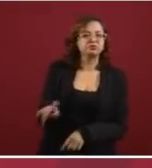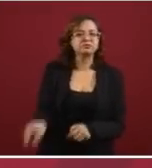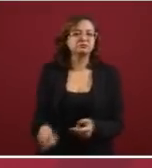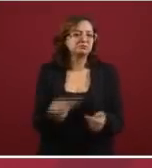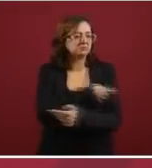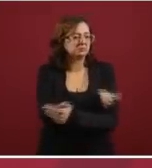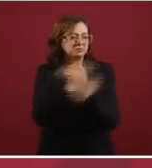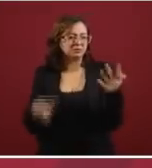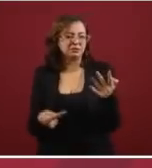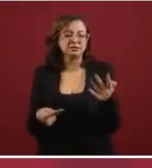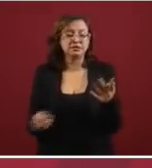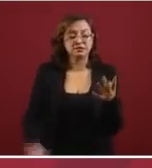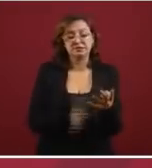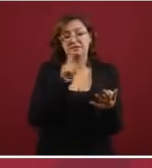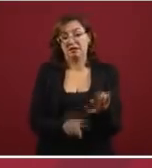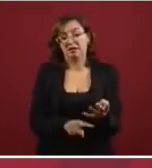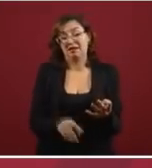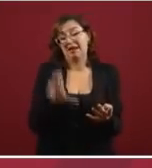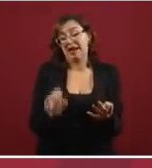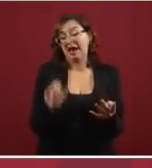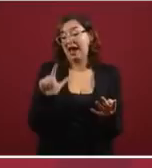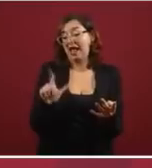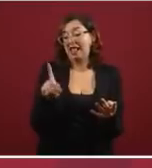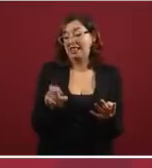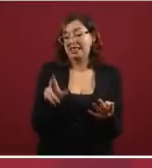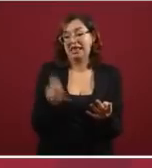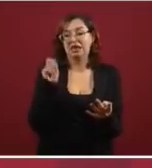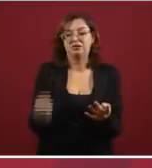entre otras cosas. Y de Calderón, pues